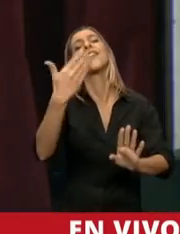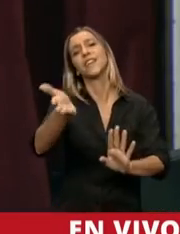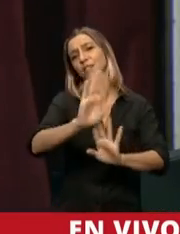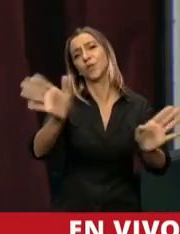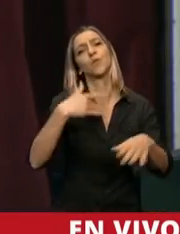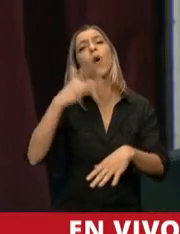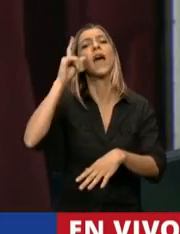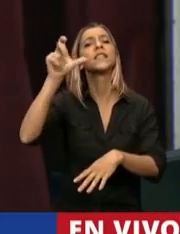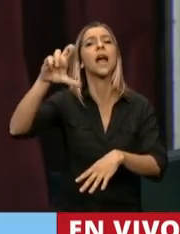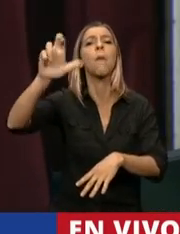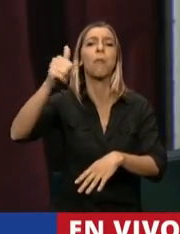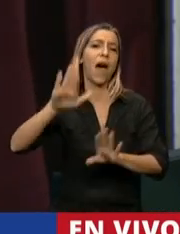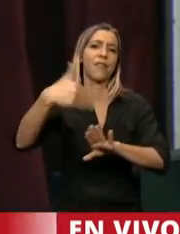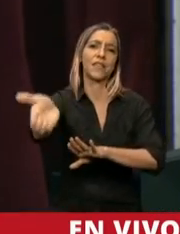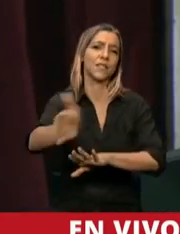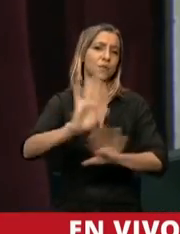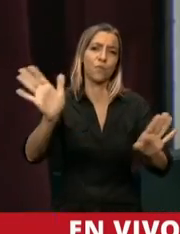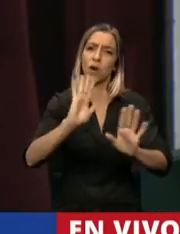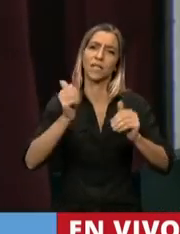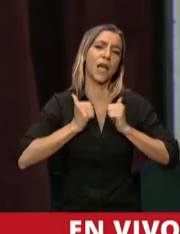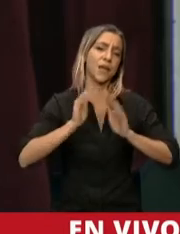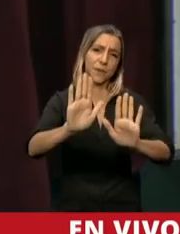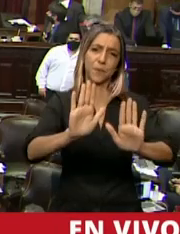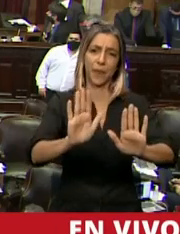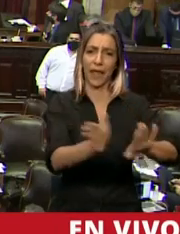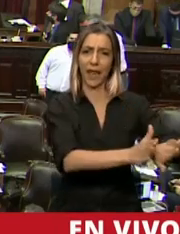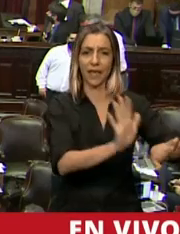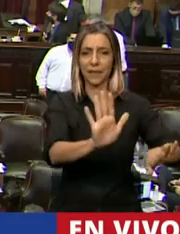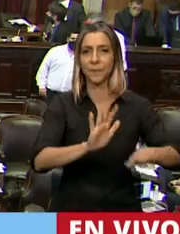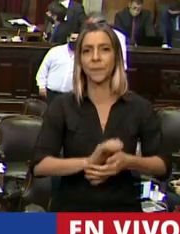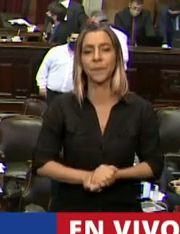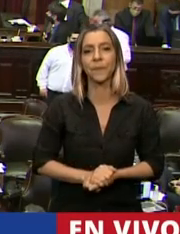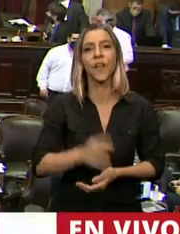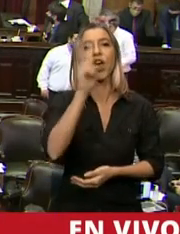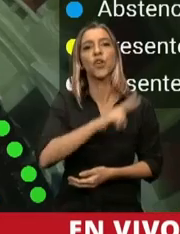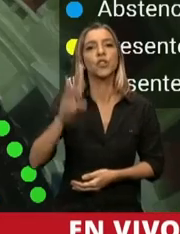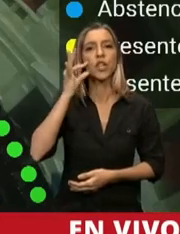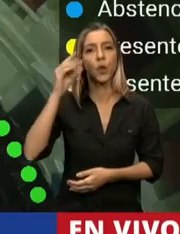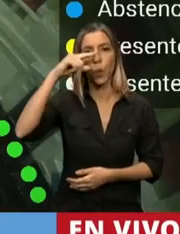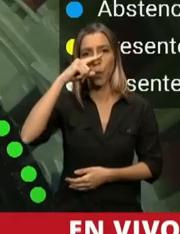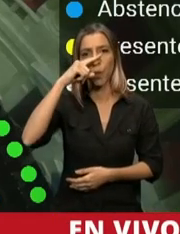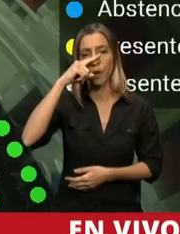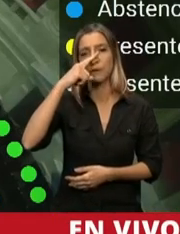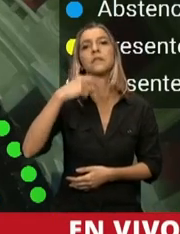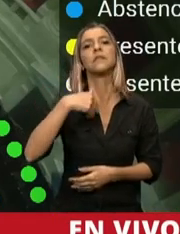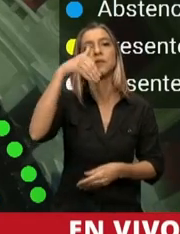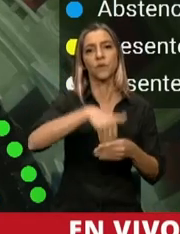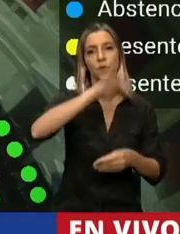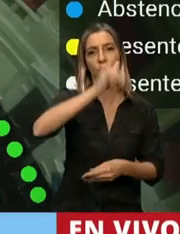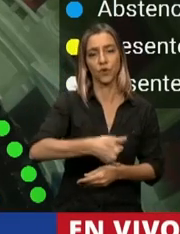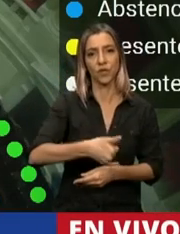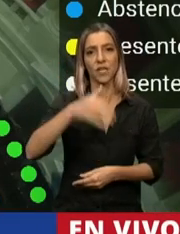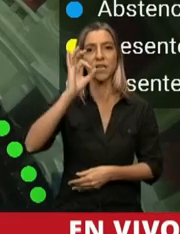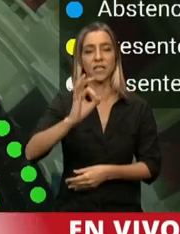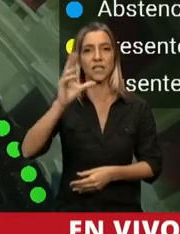palabra del plan por el artículo arresto declaración 247 afirmativos 0